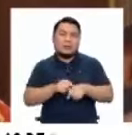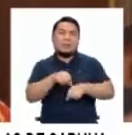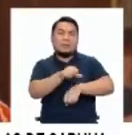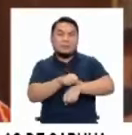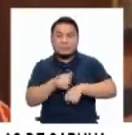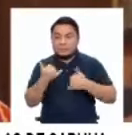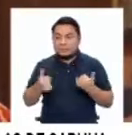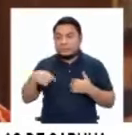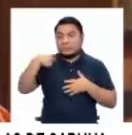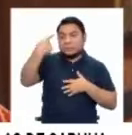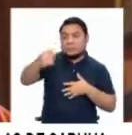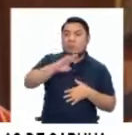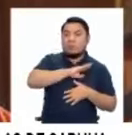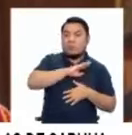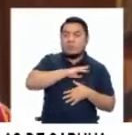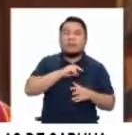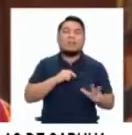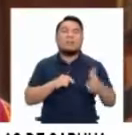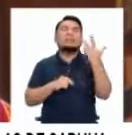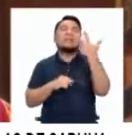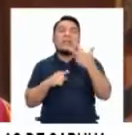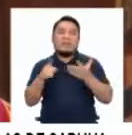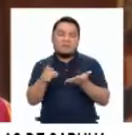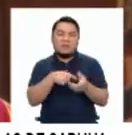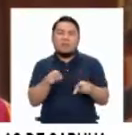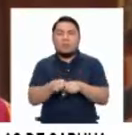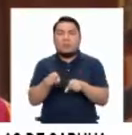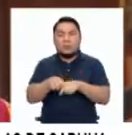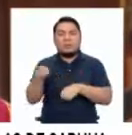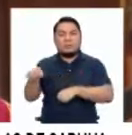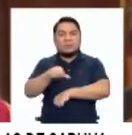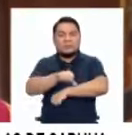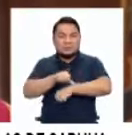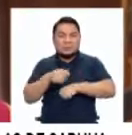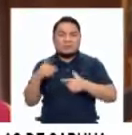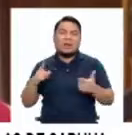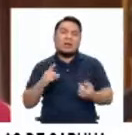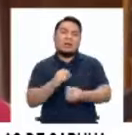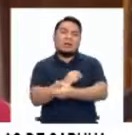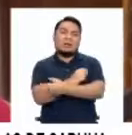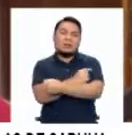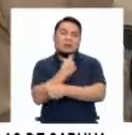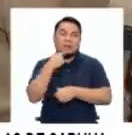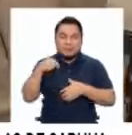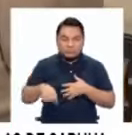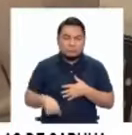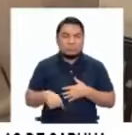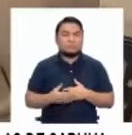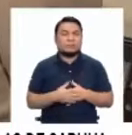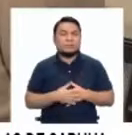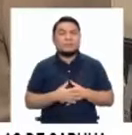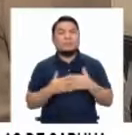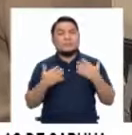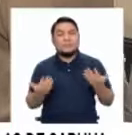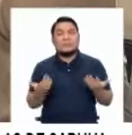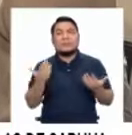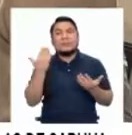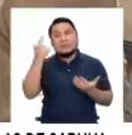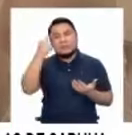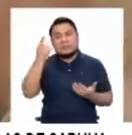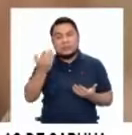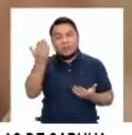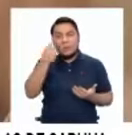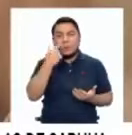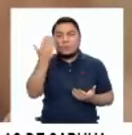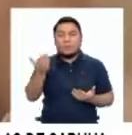este jueves va a ser operado por tercera vez por lo mismo, a reincidencia del cáncer agresivo al próstata. Debido a la condición de